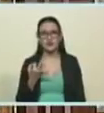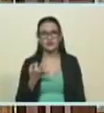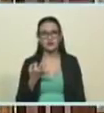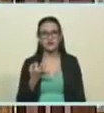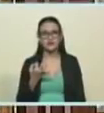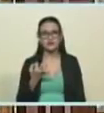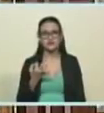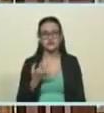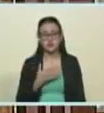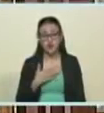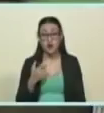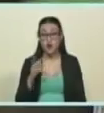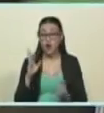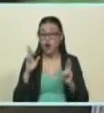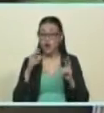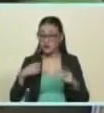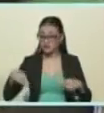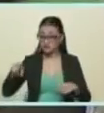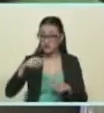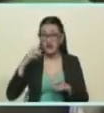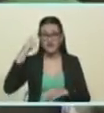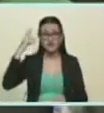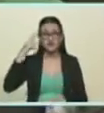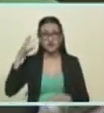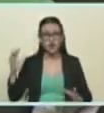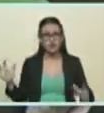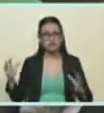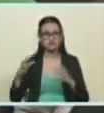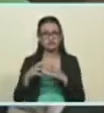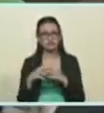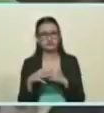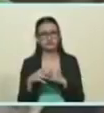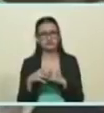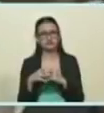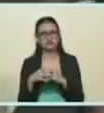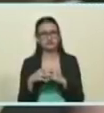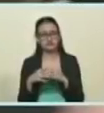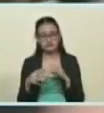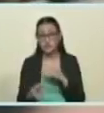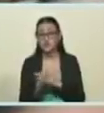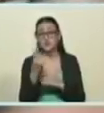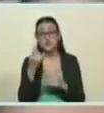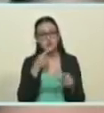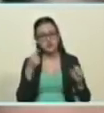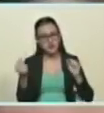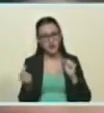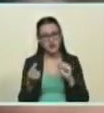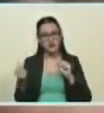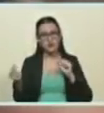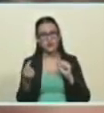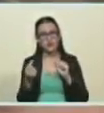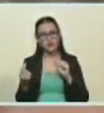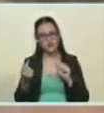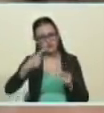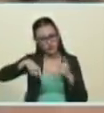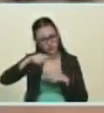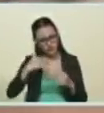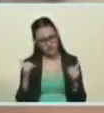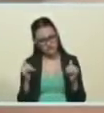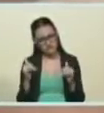Yo quisiera que de este encuentro y de estas reflexiones surgiera un diálogo entre nosotros,